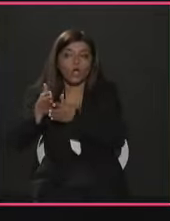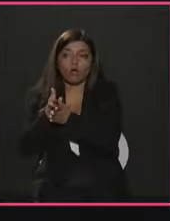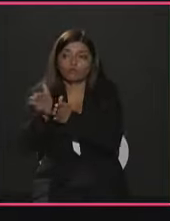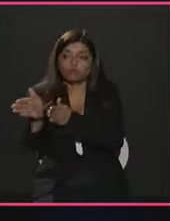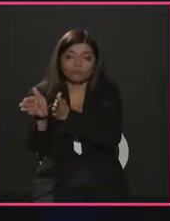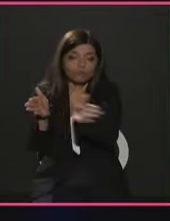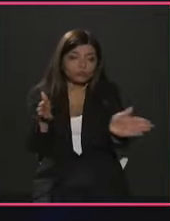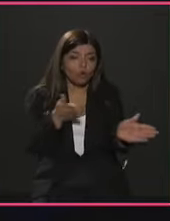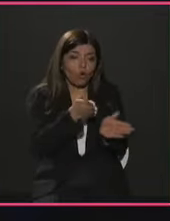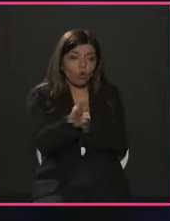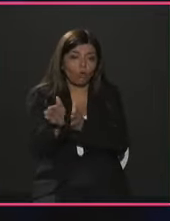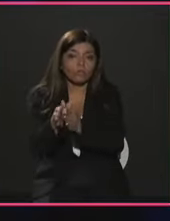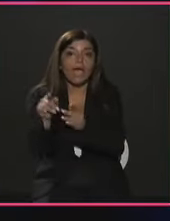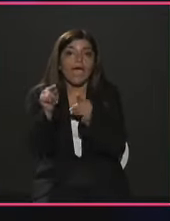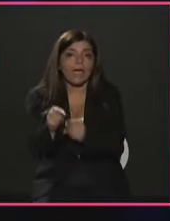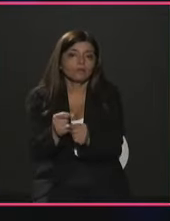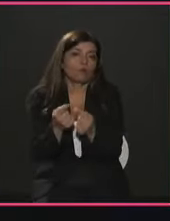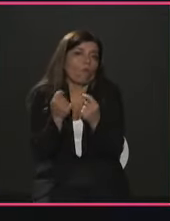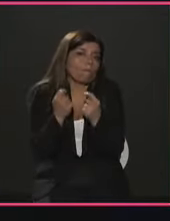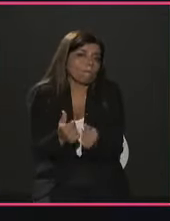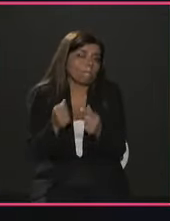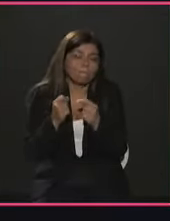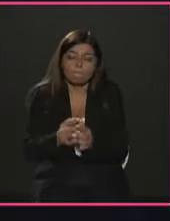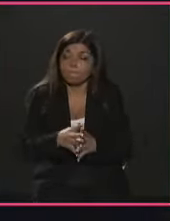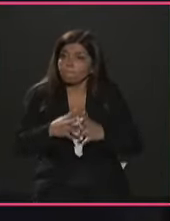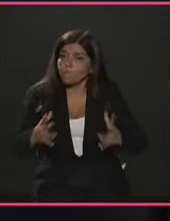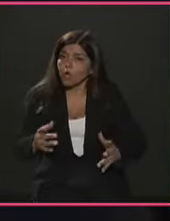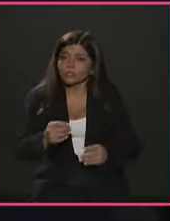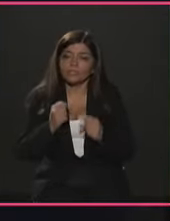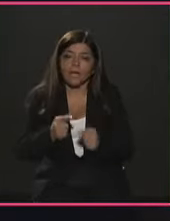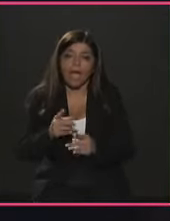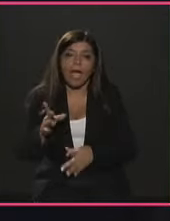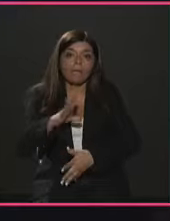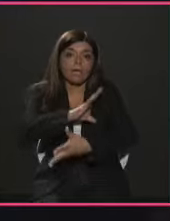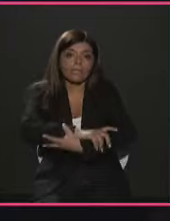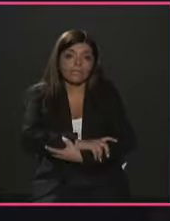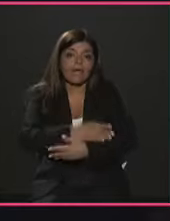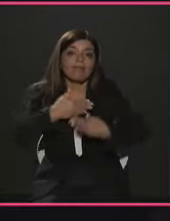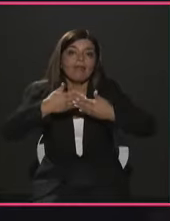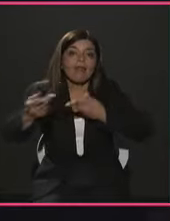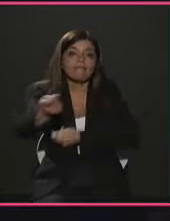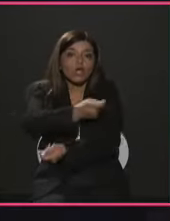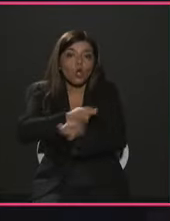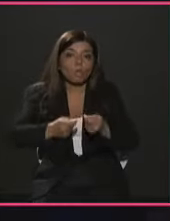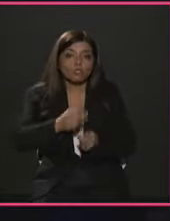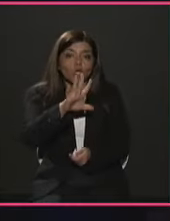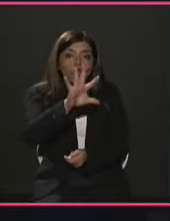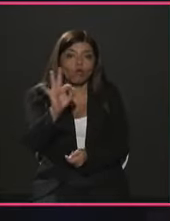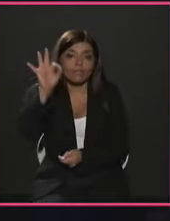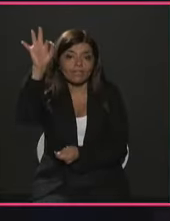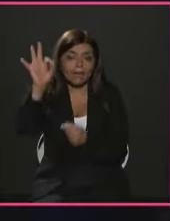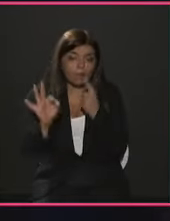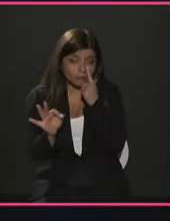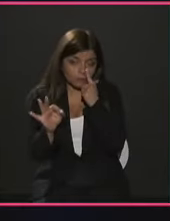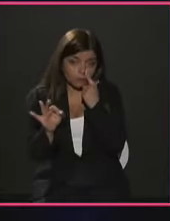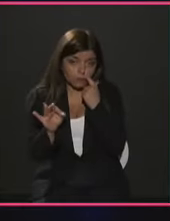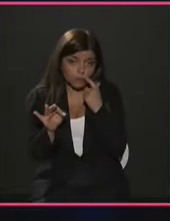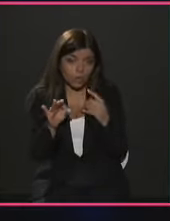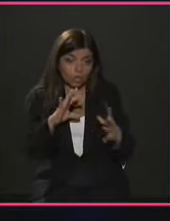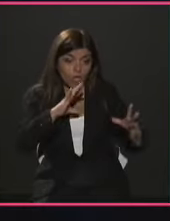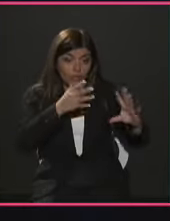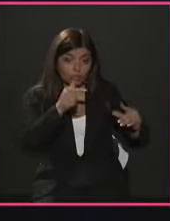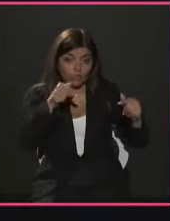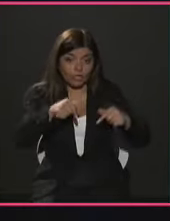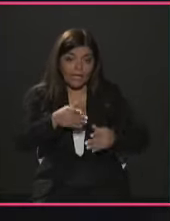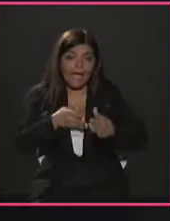amenazadas es una ventaja grande también además tenemos tratados de libre comercio con más del 90 90 por del producto interno del mundo